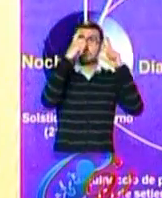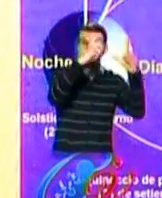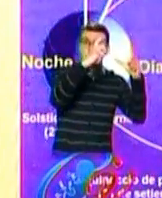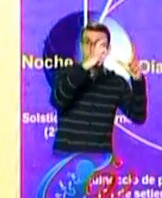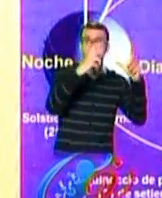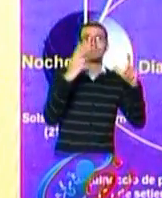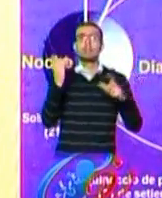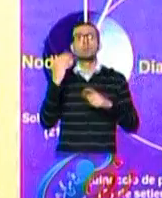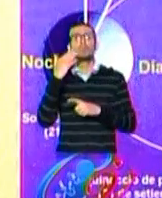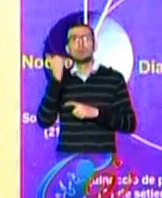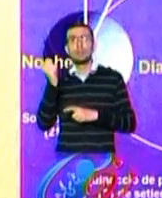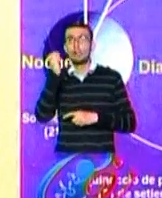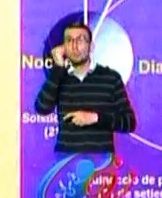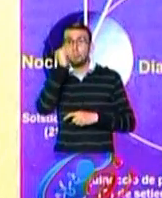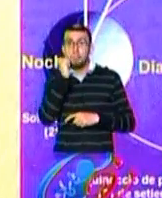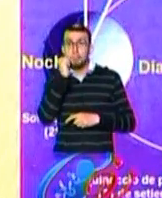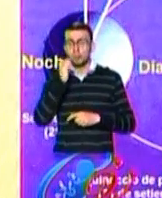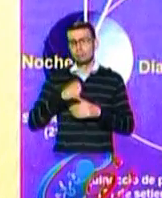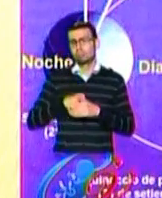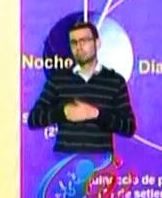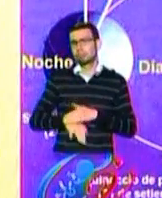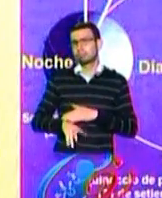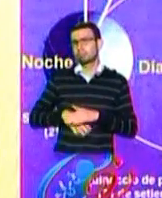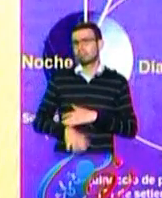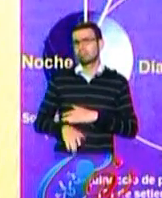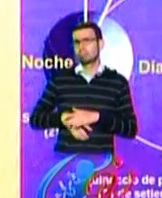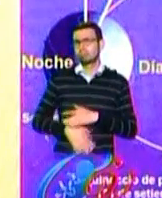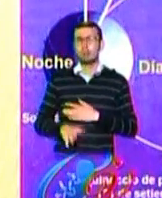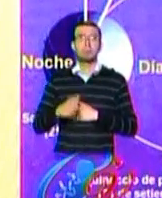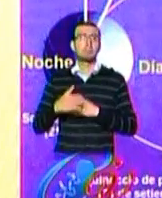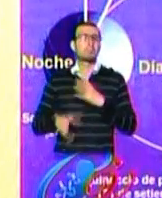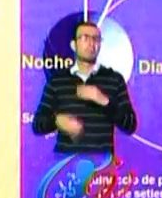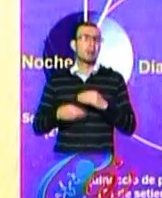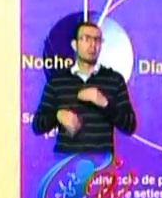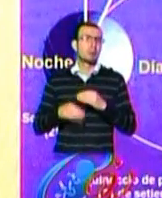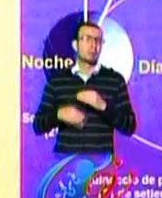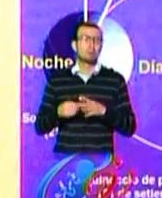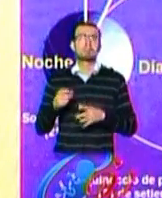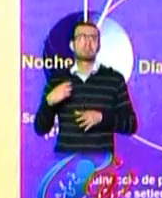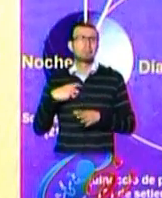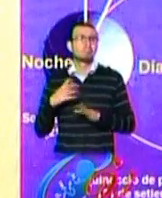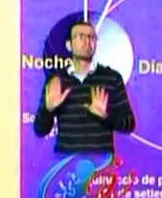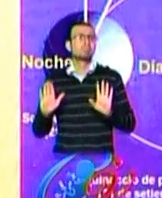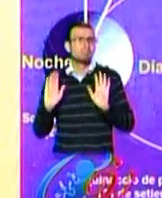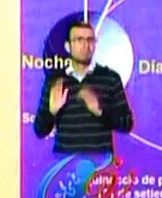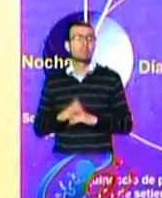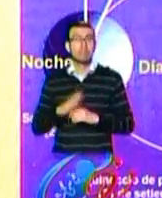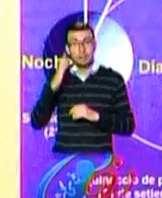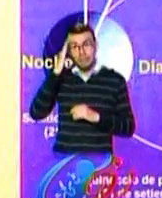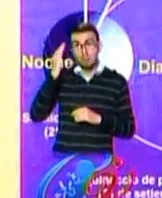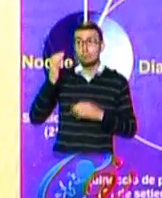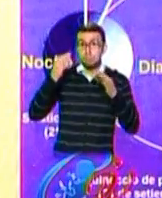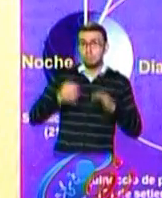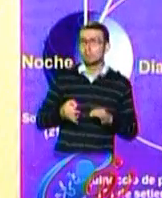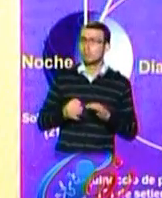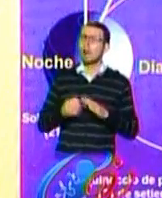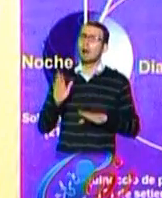menstruación de ustedes es más abundante. Y el mar de levas y muchas cosas ocurren es en esta época. Y ahora uno